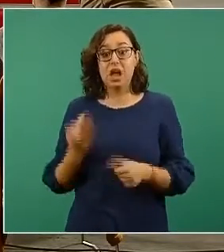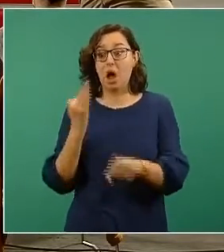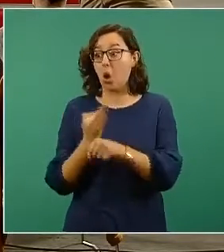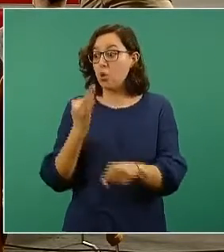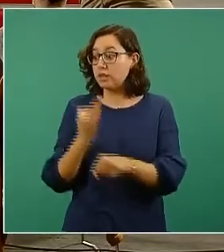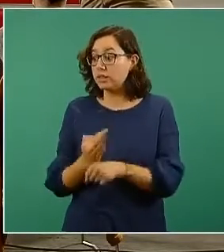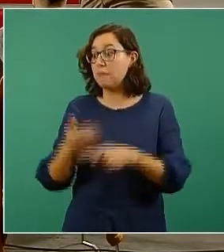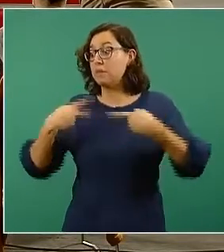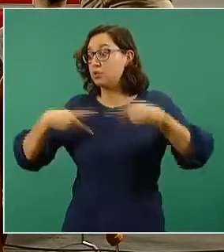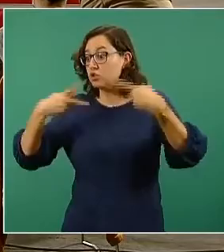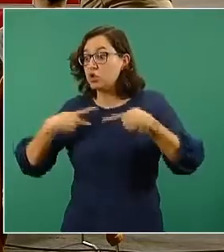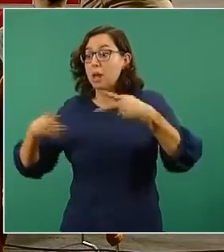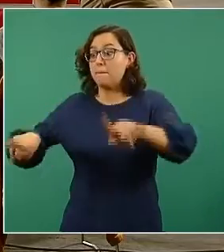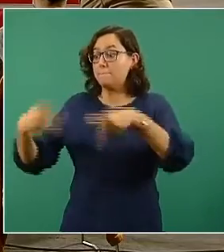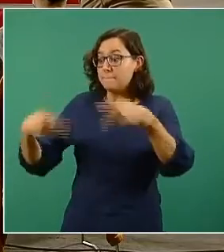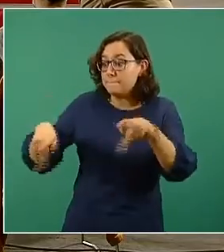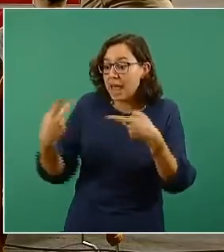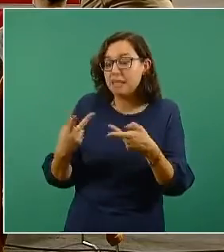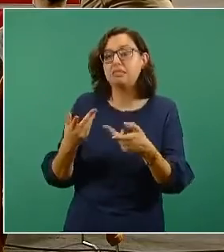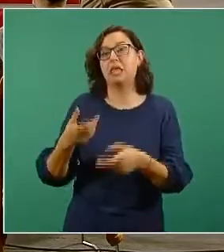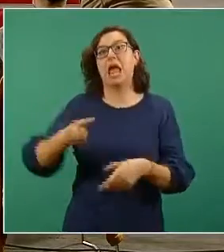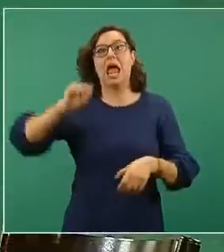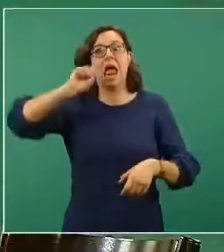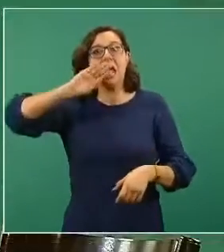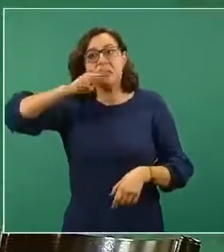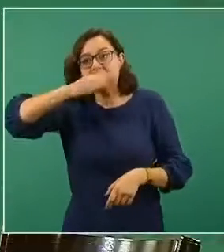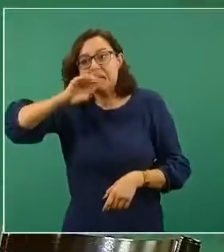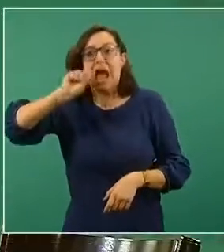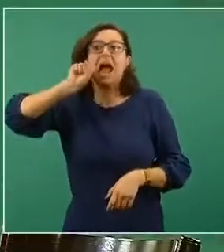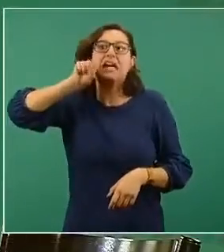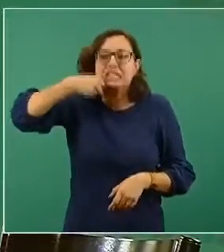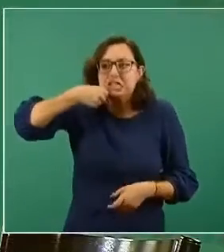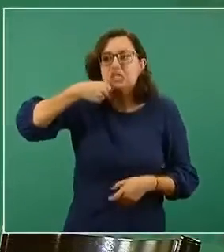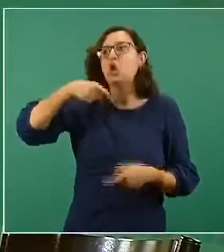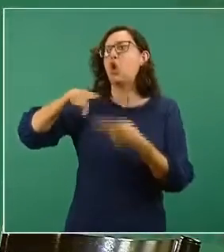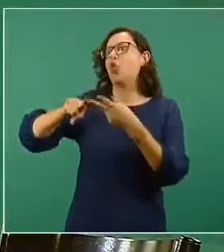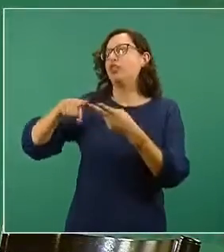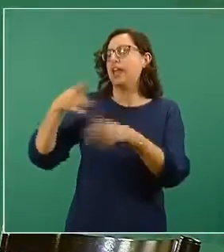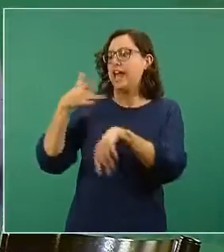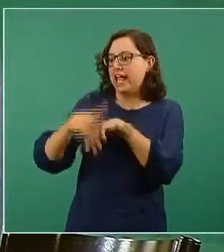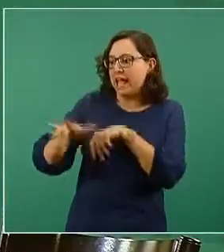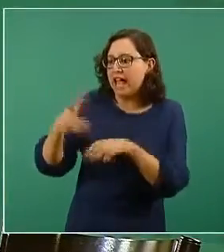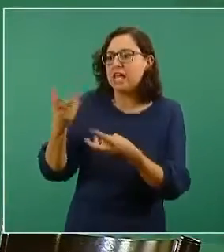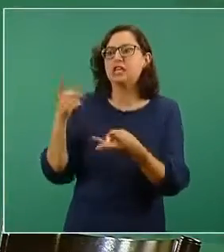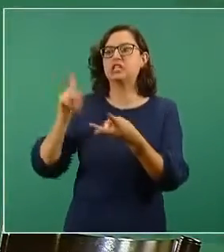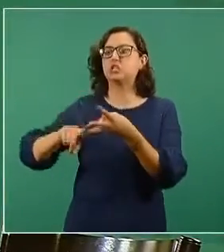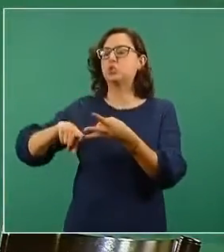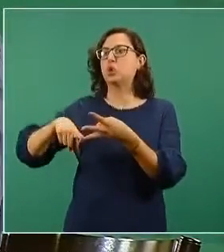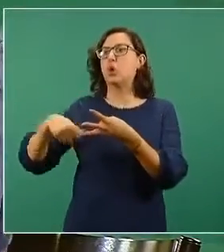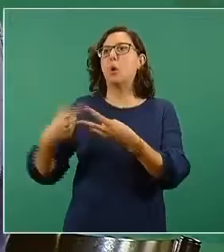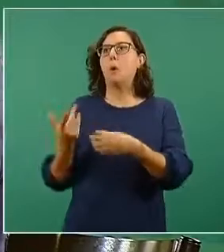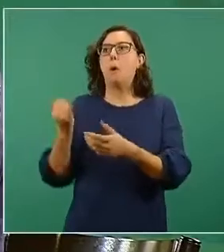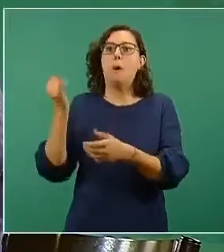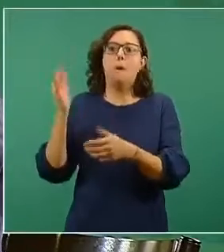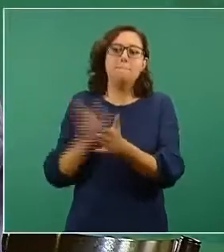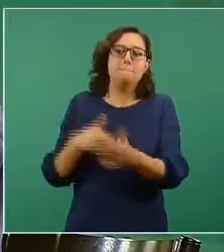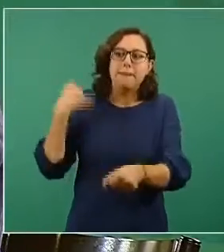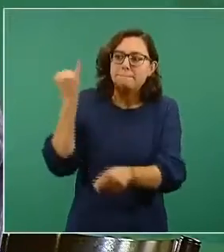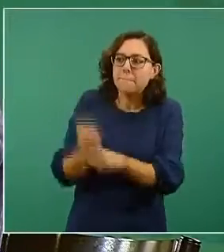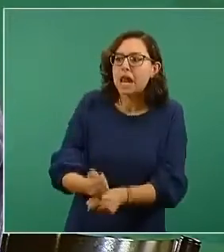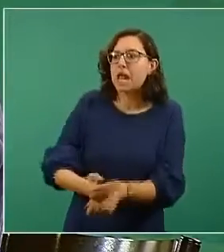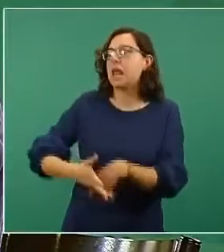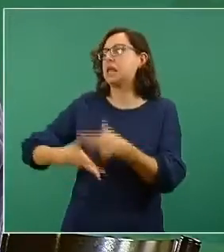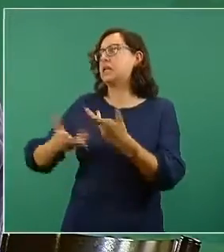Y el que vende quesos, y la papelería de la esquina, y el señor que lava coches afuera de